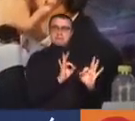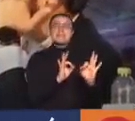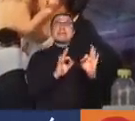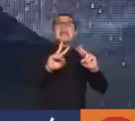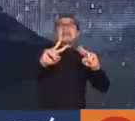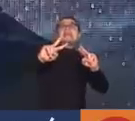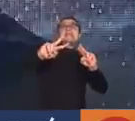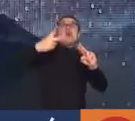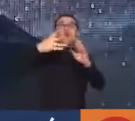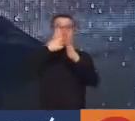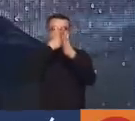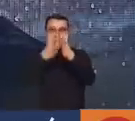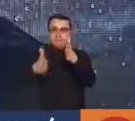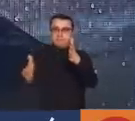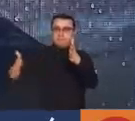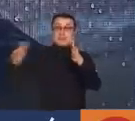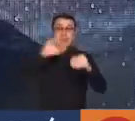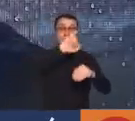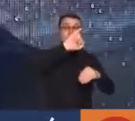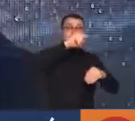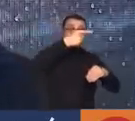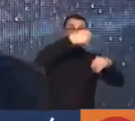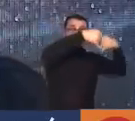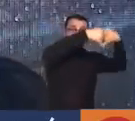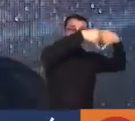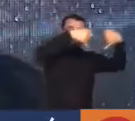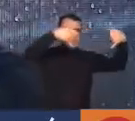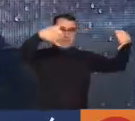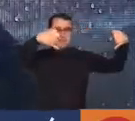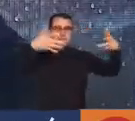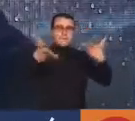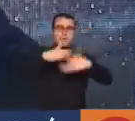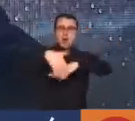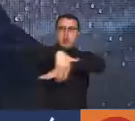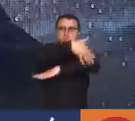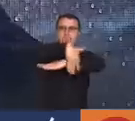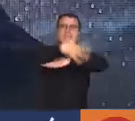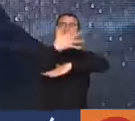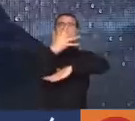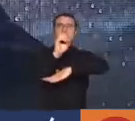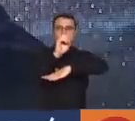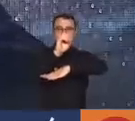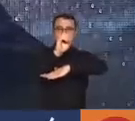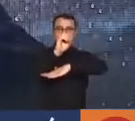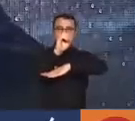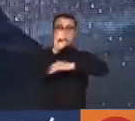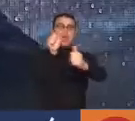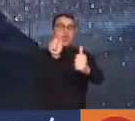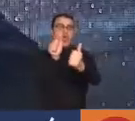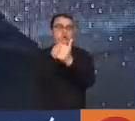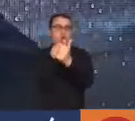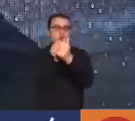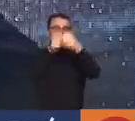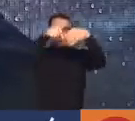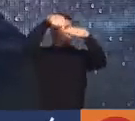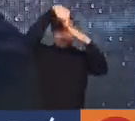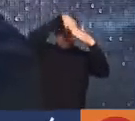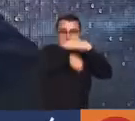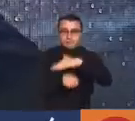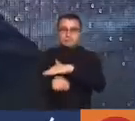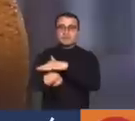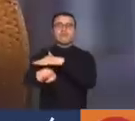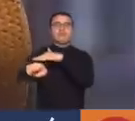pegada en la primera línea, más o menos por la carrera 50, con una línea